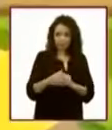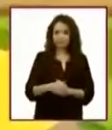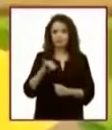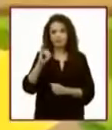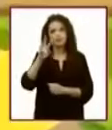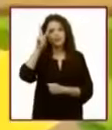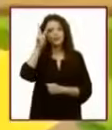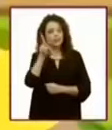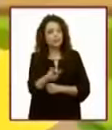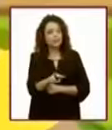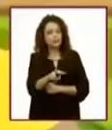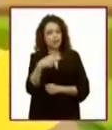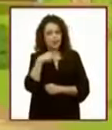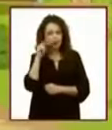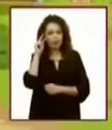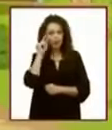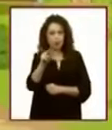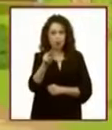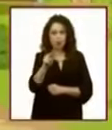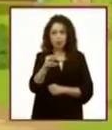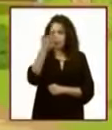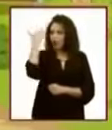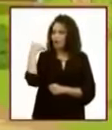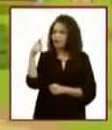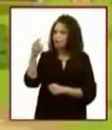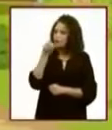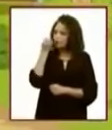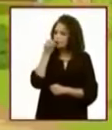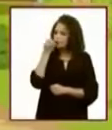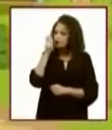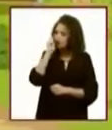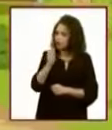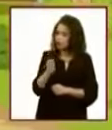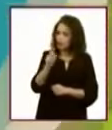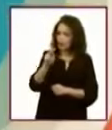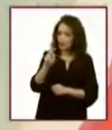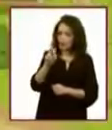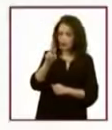lo que vimos el otro día en clase, con los perímetros infinitos.